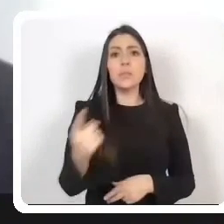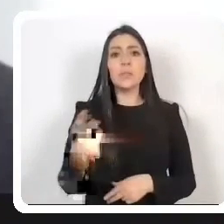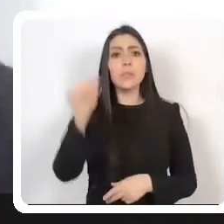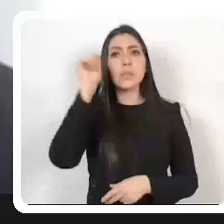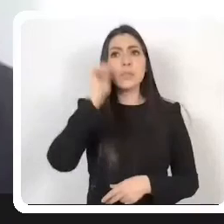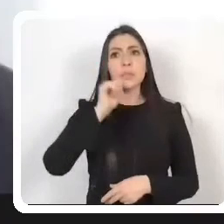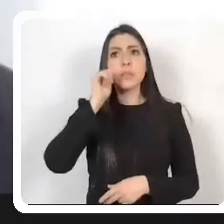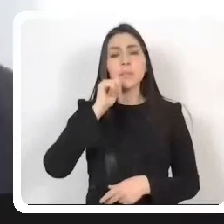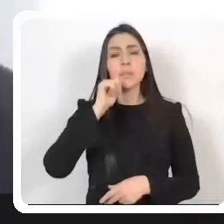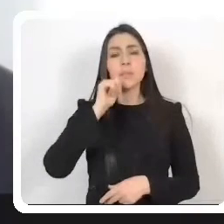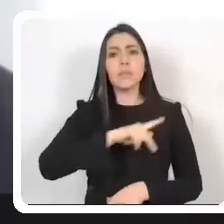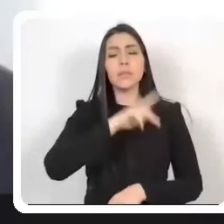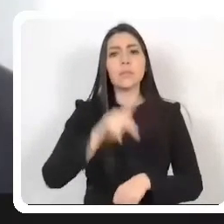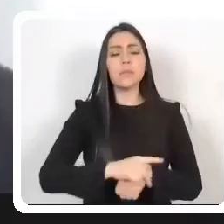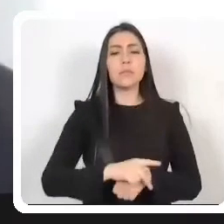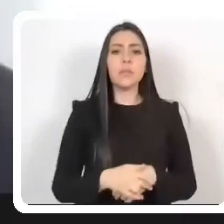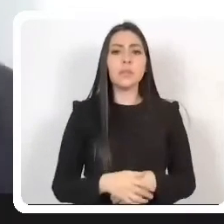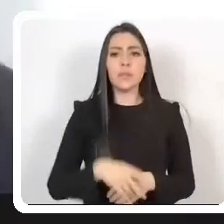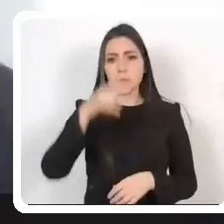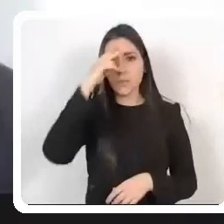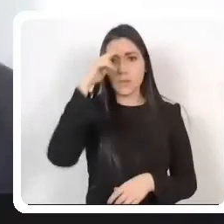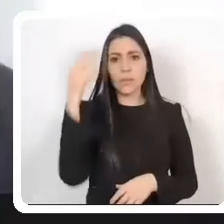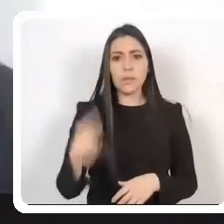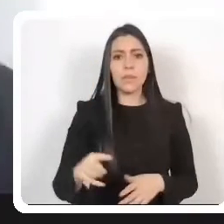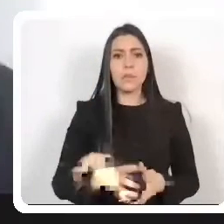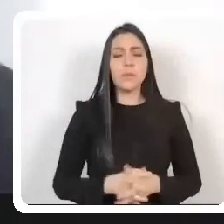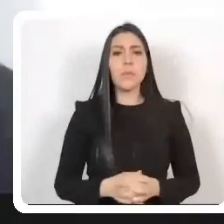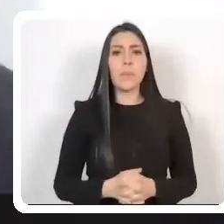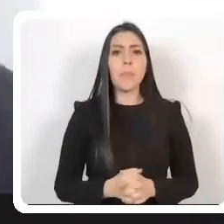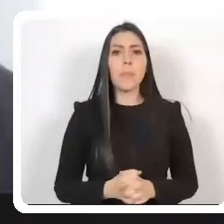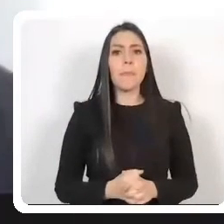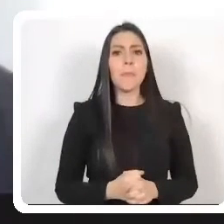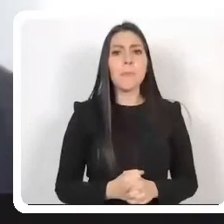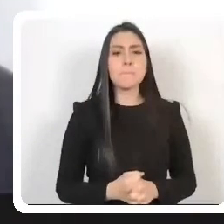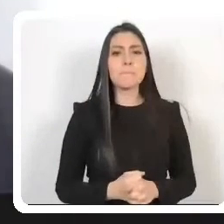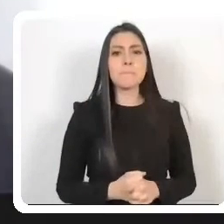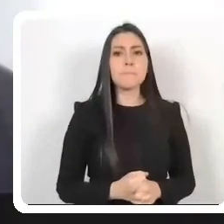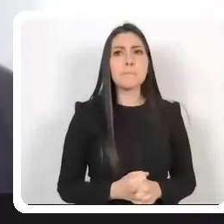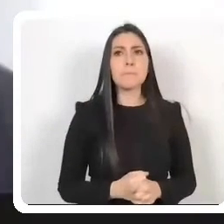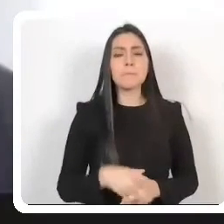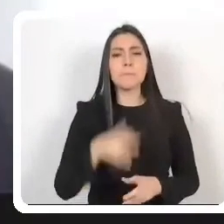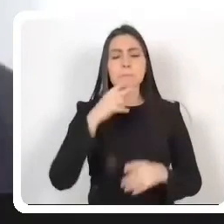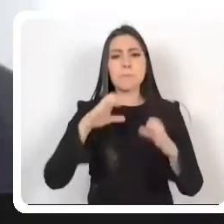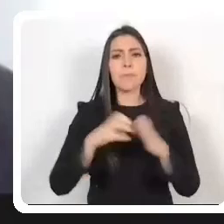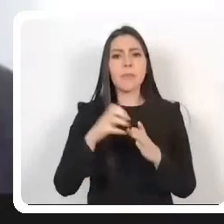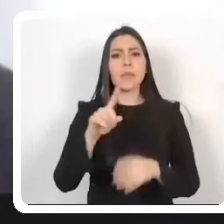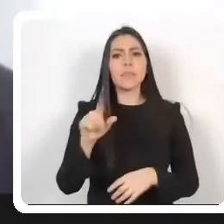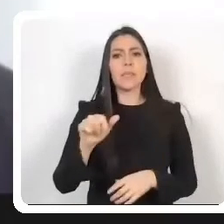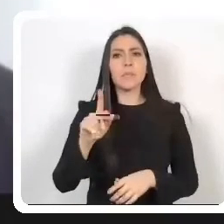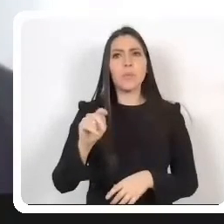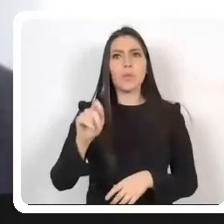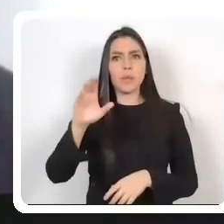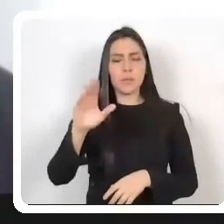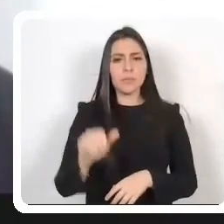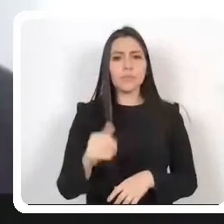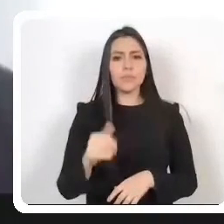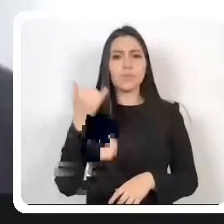de nuestra nación mexicana, de sangre zapoteca. Demostró que a pesar de que